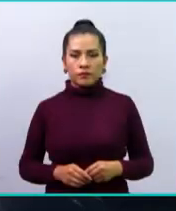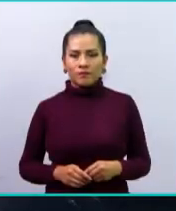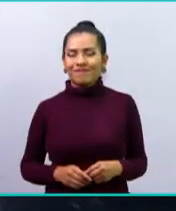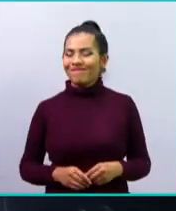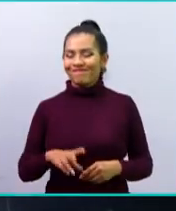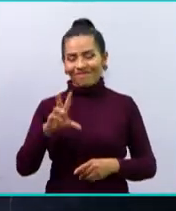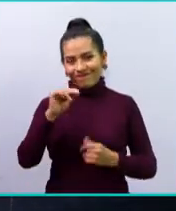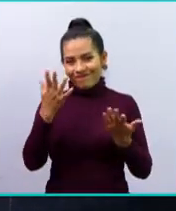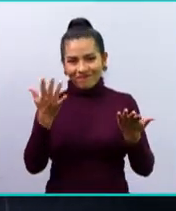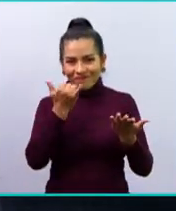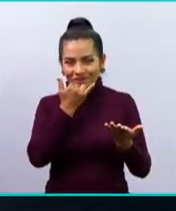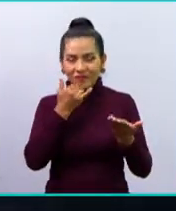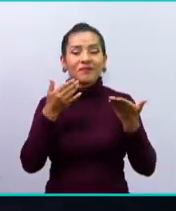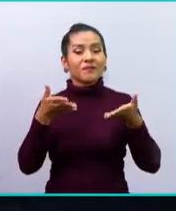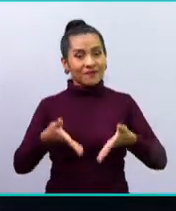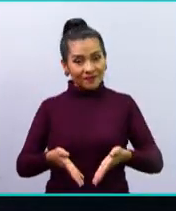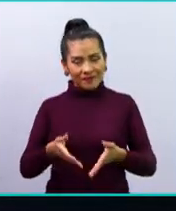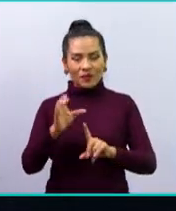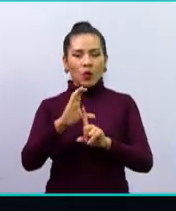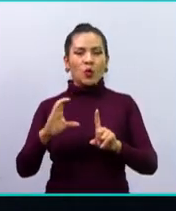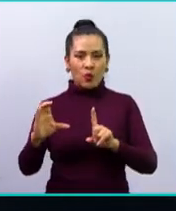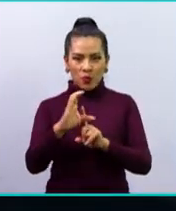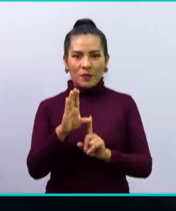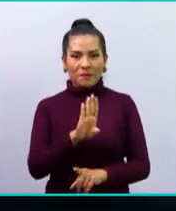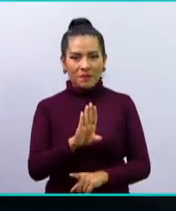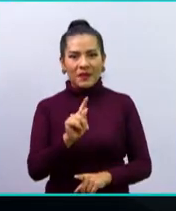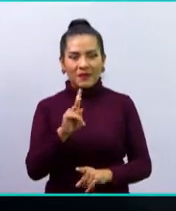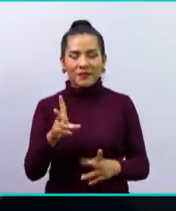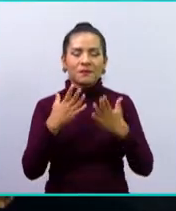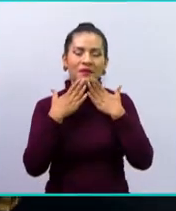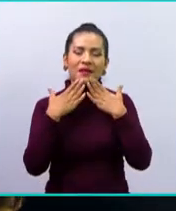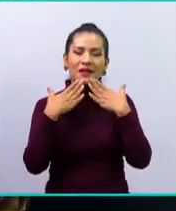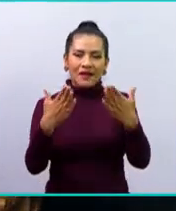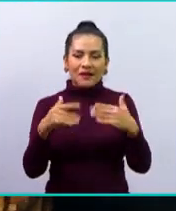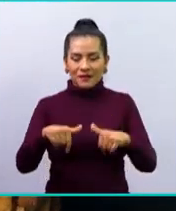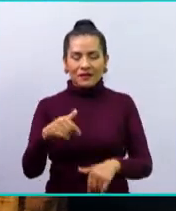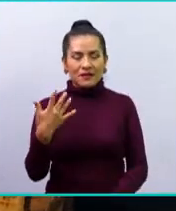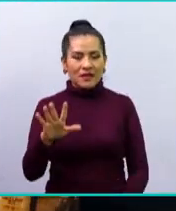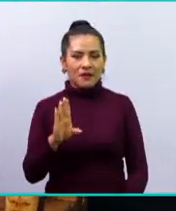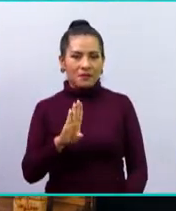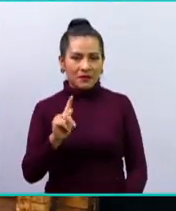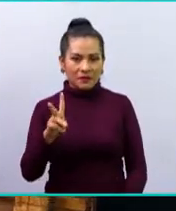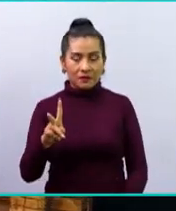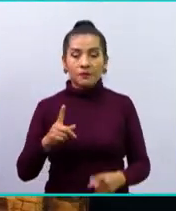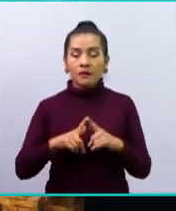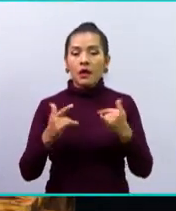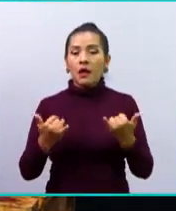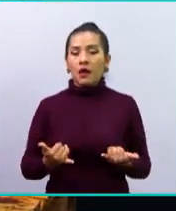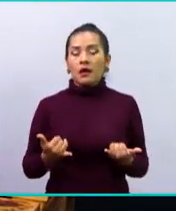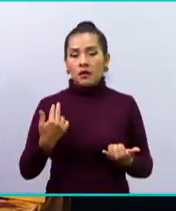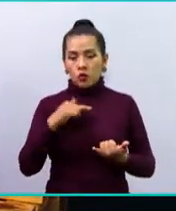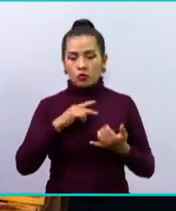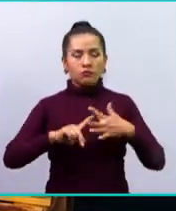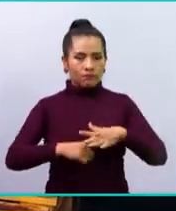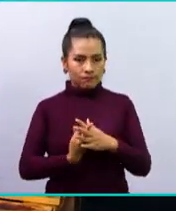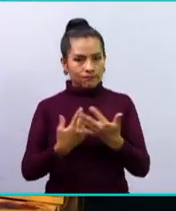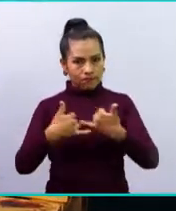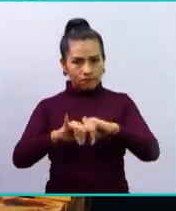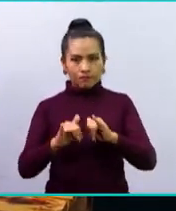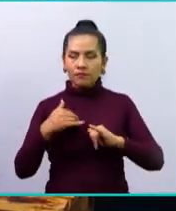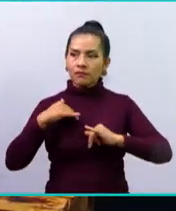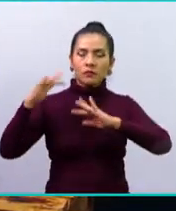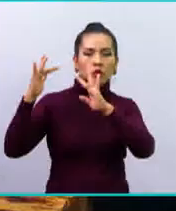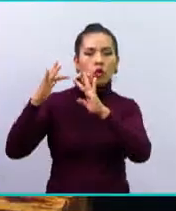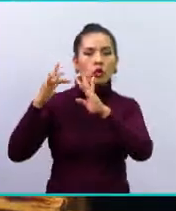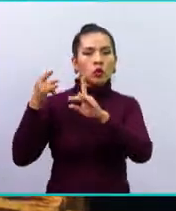te equivocas, obviamente estás en Culturas BTV gracias a Bolivia TV. Es momento ahora de arrancar con un contacto